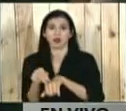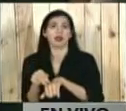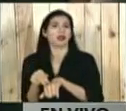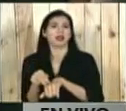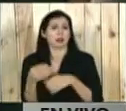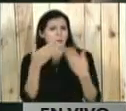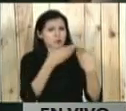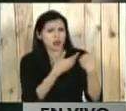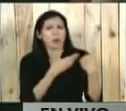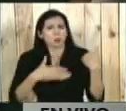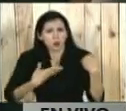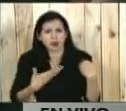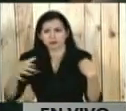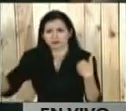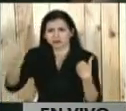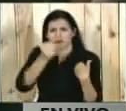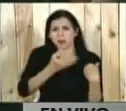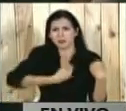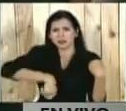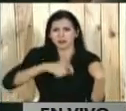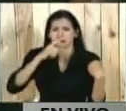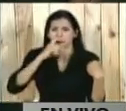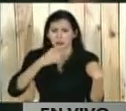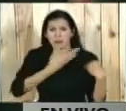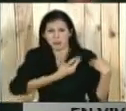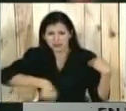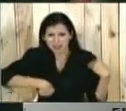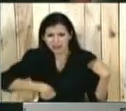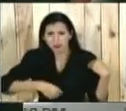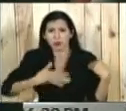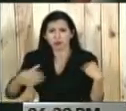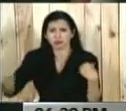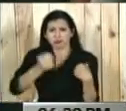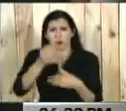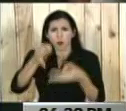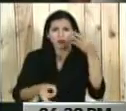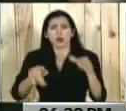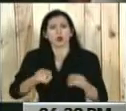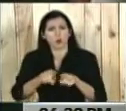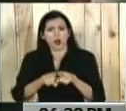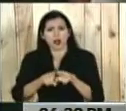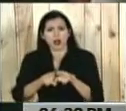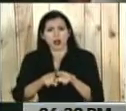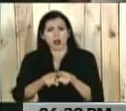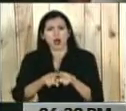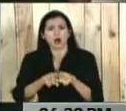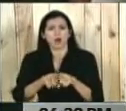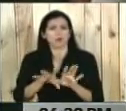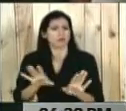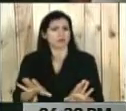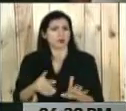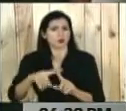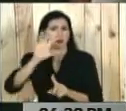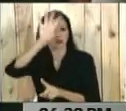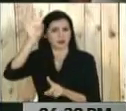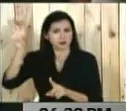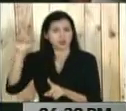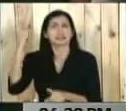al presidente o impeachment, como en otros países. Los primeros que lo saben son los diputados y